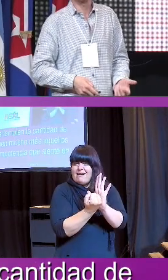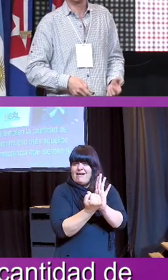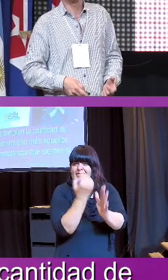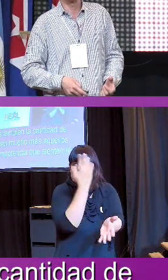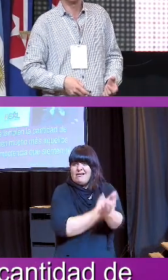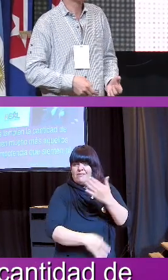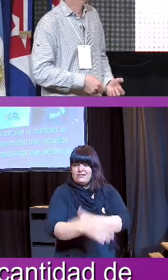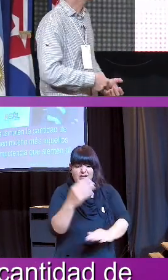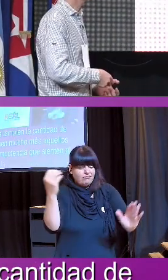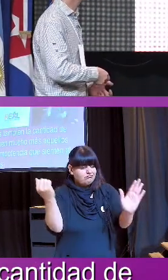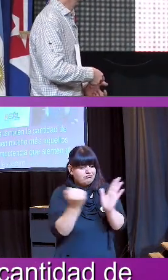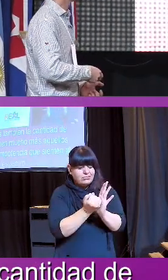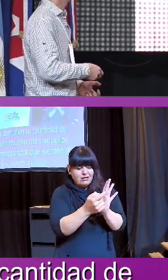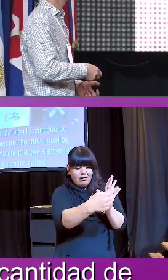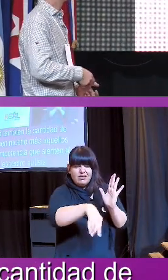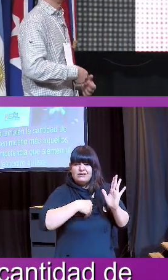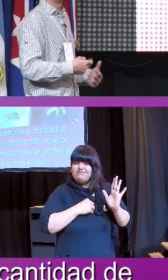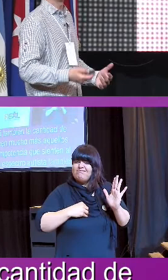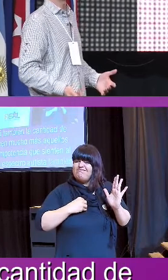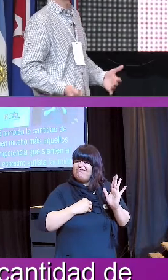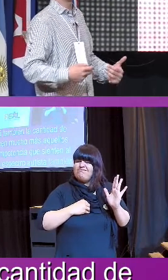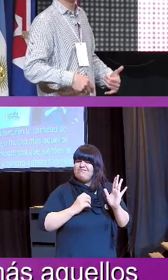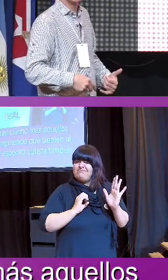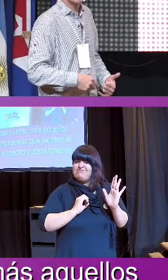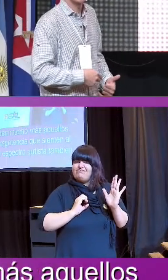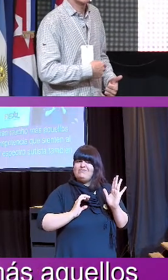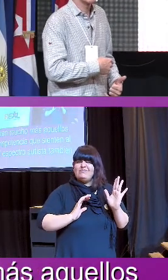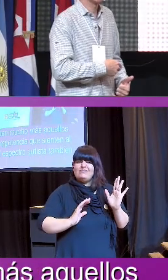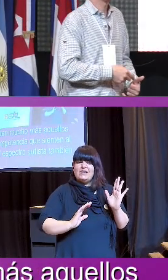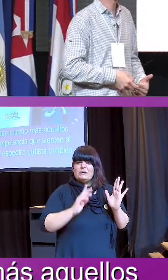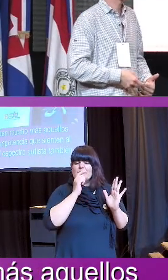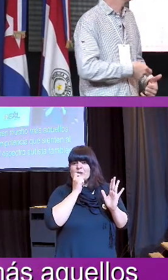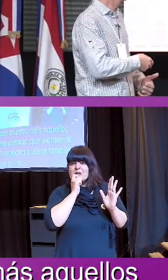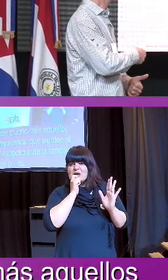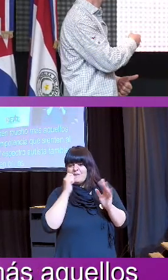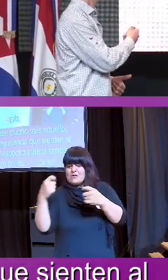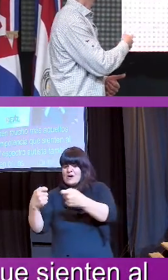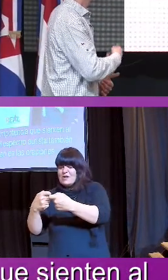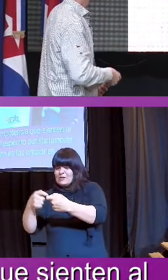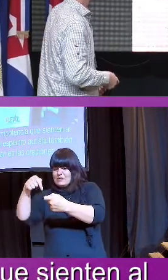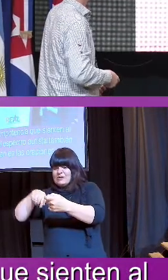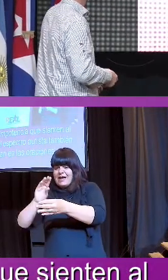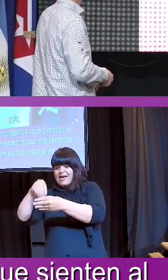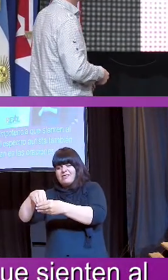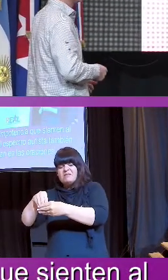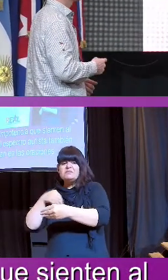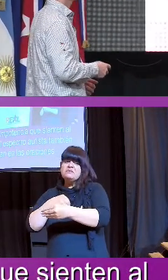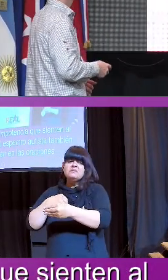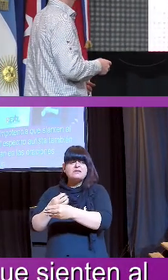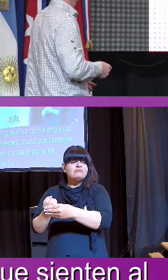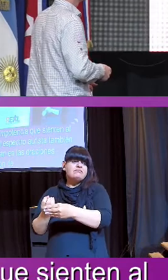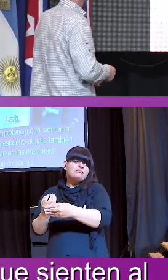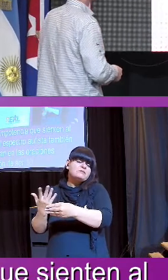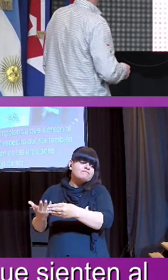hijo con una condición del espectro autista, también dio menor en aquellos que participan en asociaciones familiares. Lo mismo con la sensación de